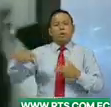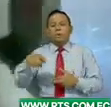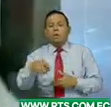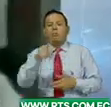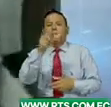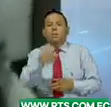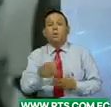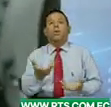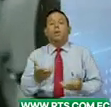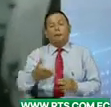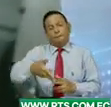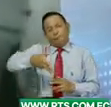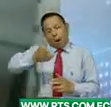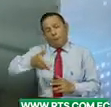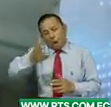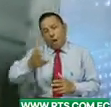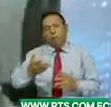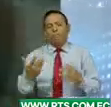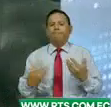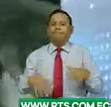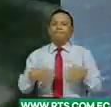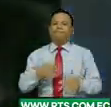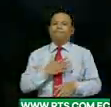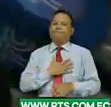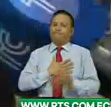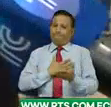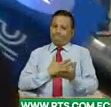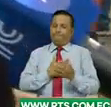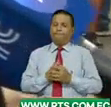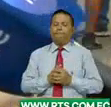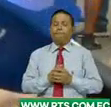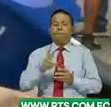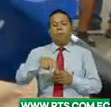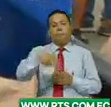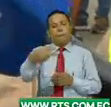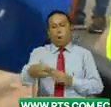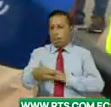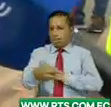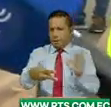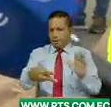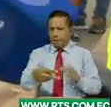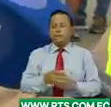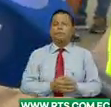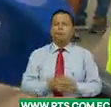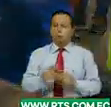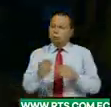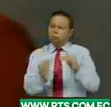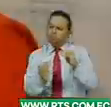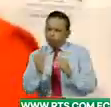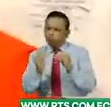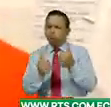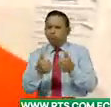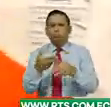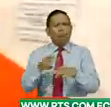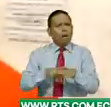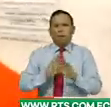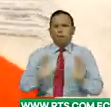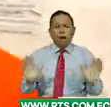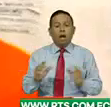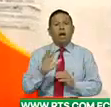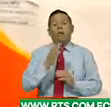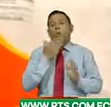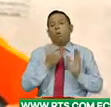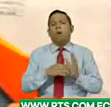resultó herido con dos impactos en su cuerpo. El estado del señor de Carlos indica que está estable el señor. Solo se llevaron